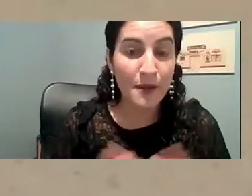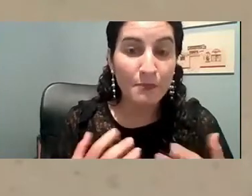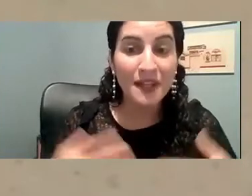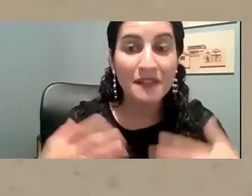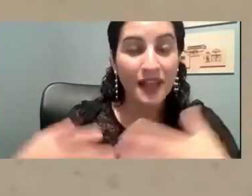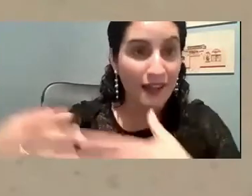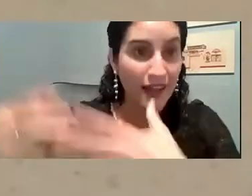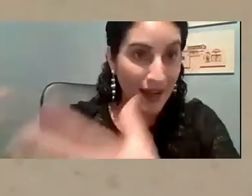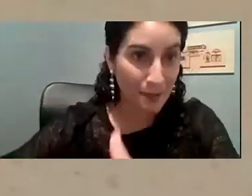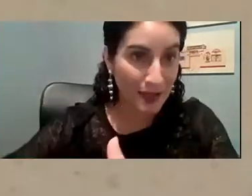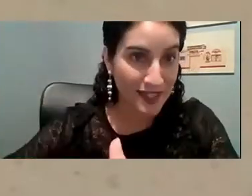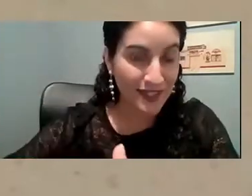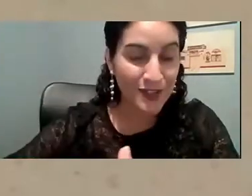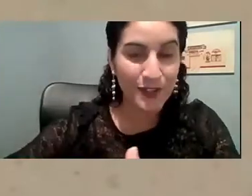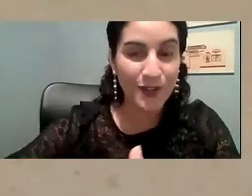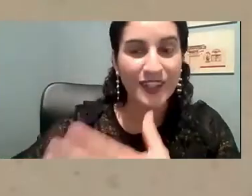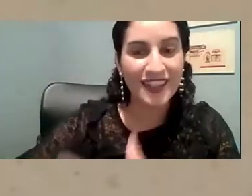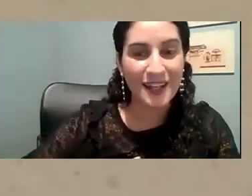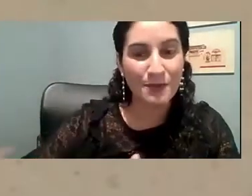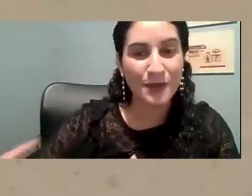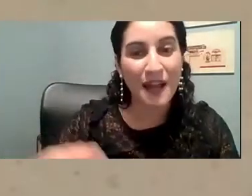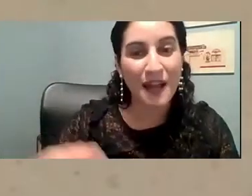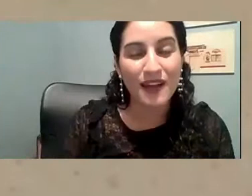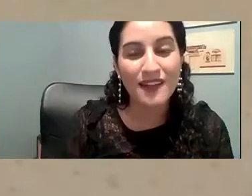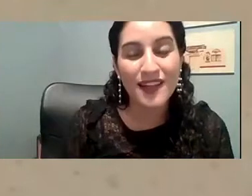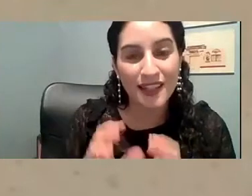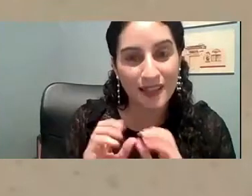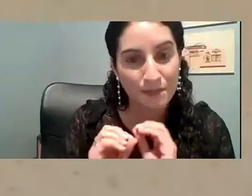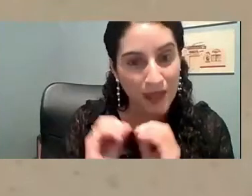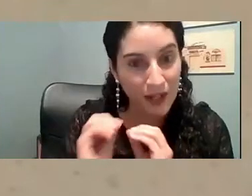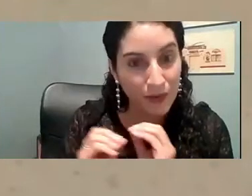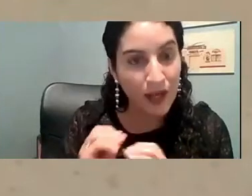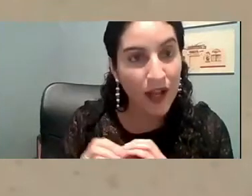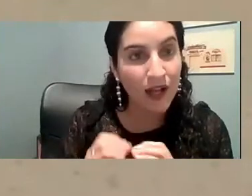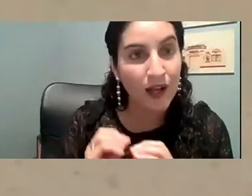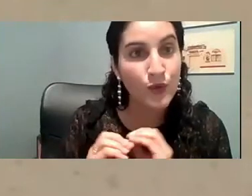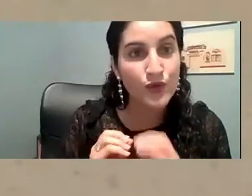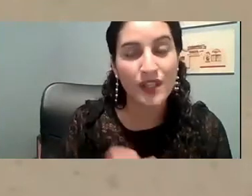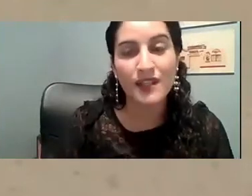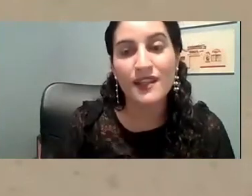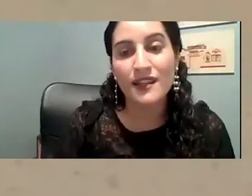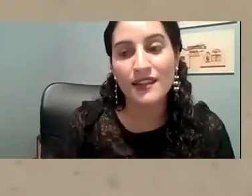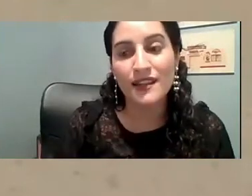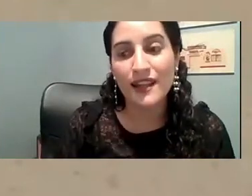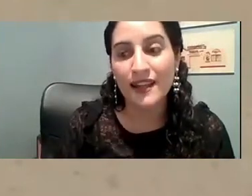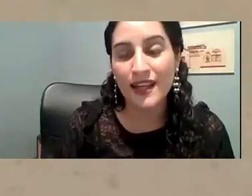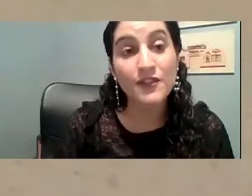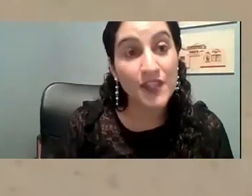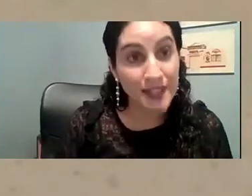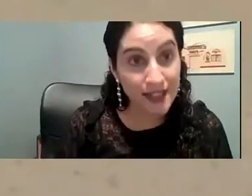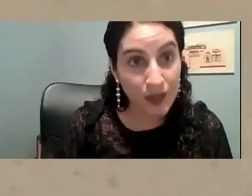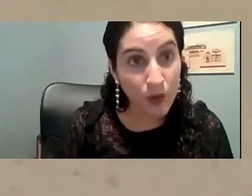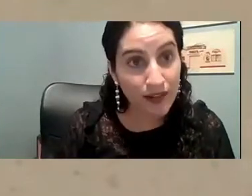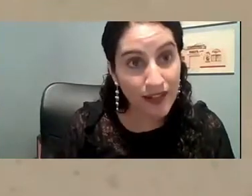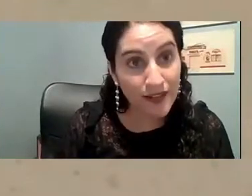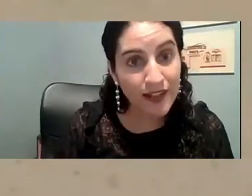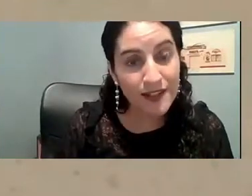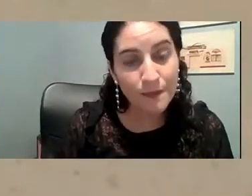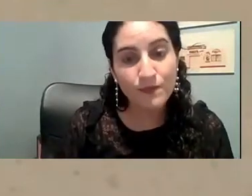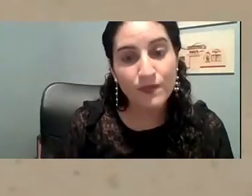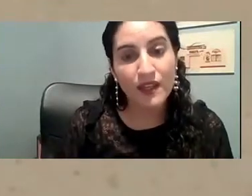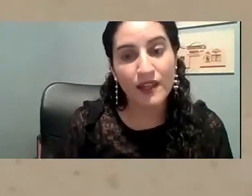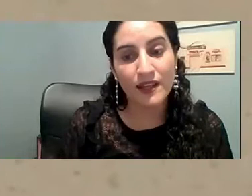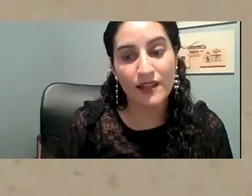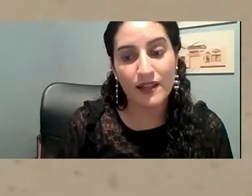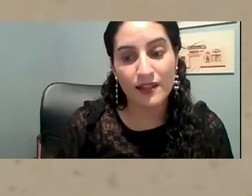evaluación previa a la presentación del programa y para un ajuste de las fichas educativas